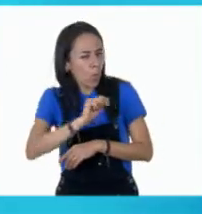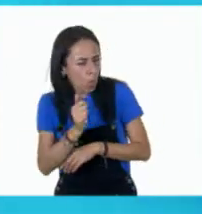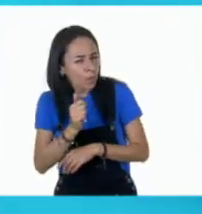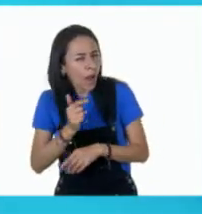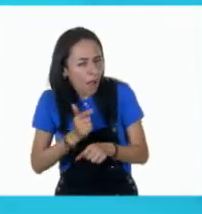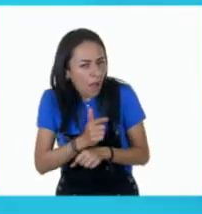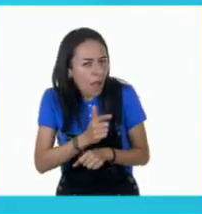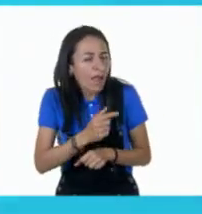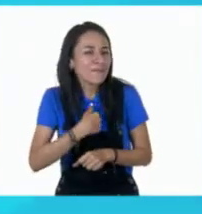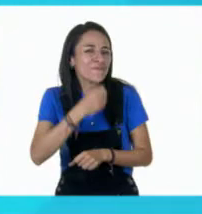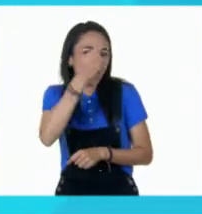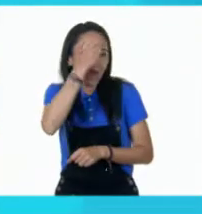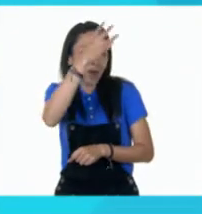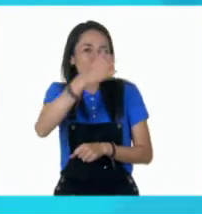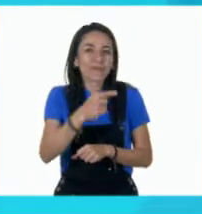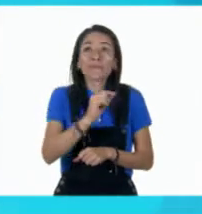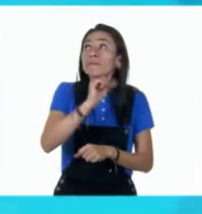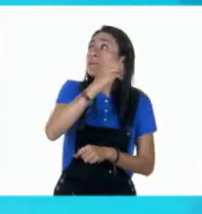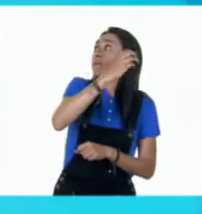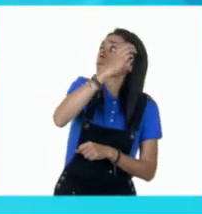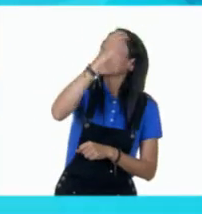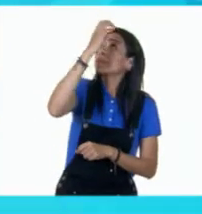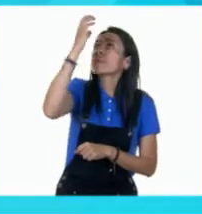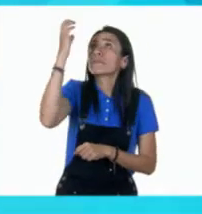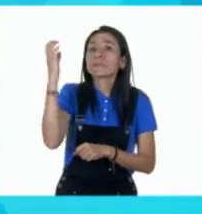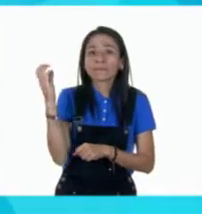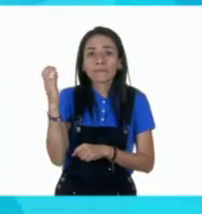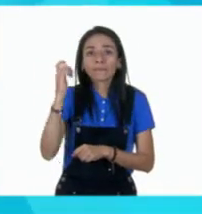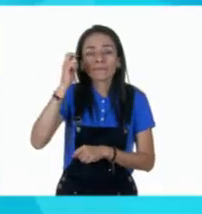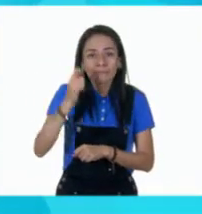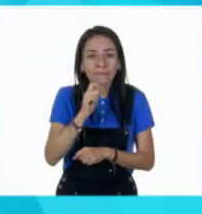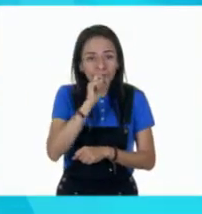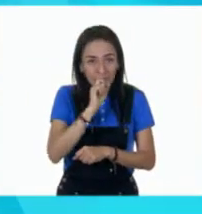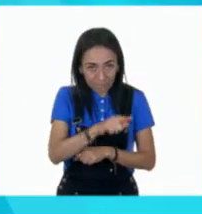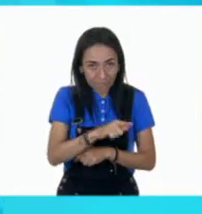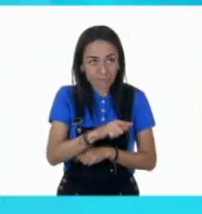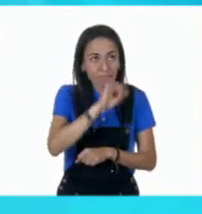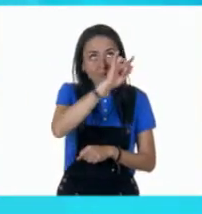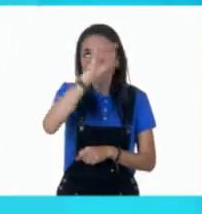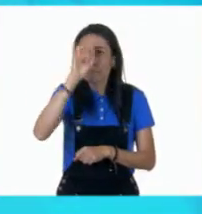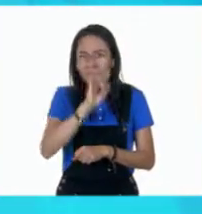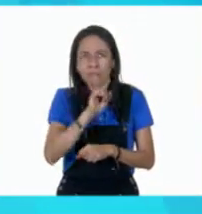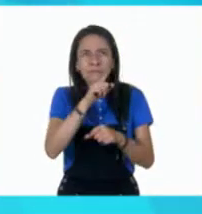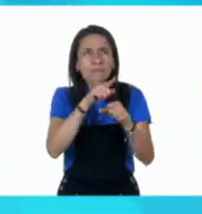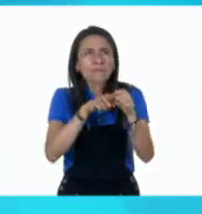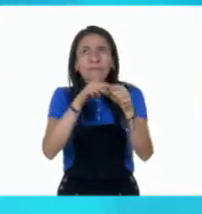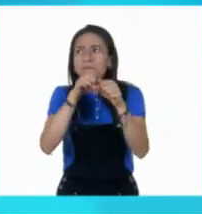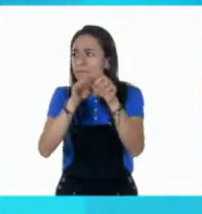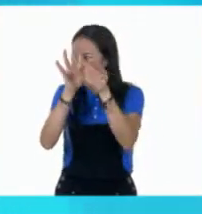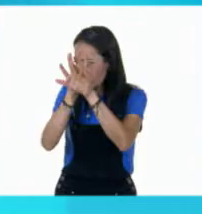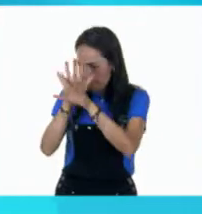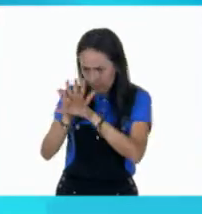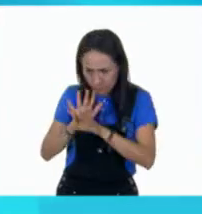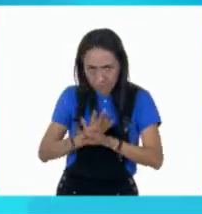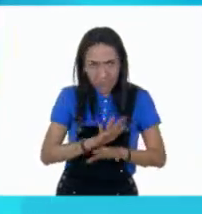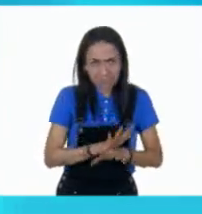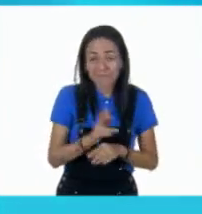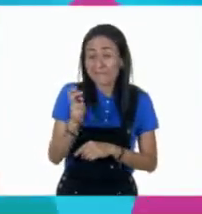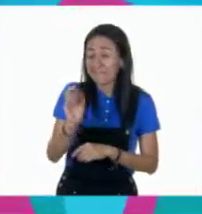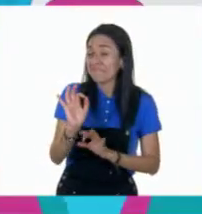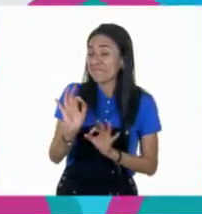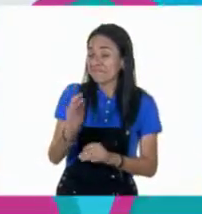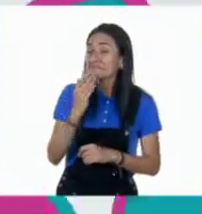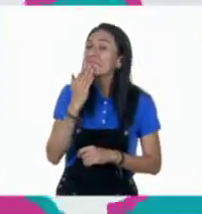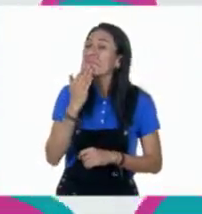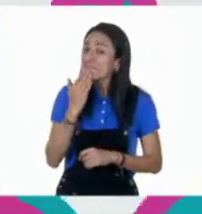mencionar. El cielo, en cada una de ellas, también tiene un color muy diferente. Es diferente. Excelente. Acabas de